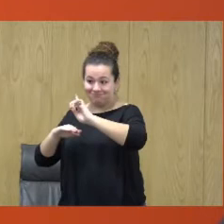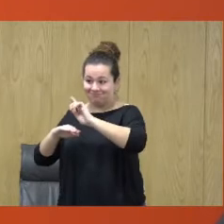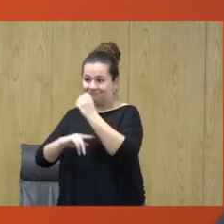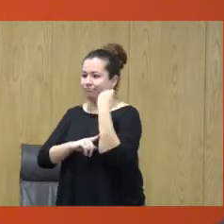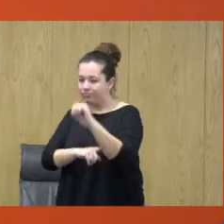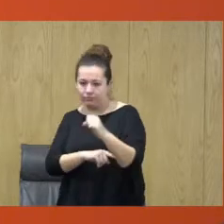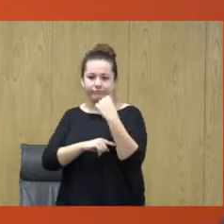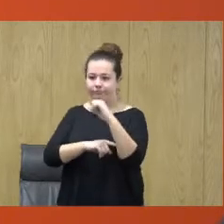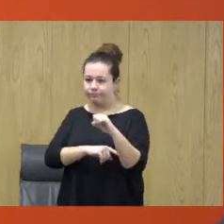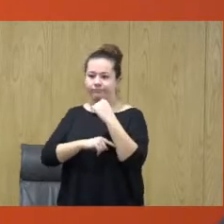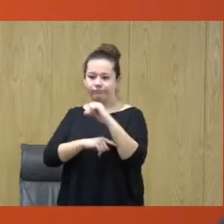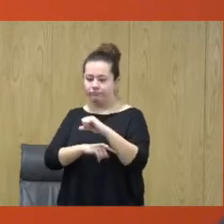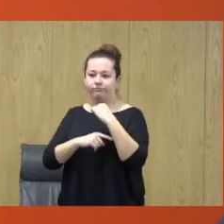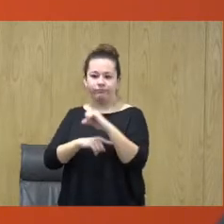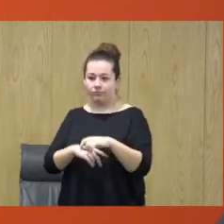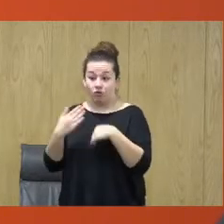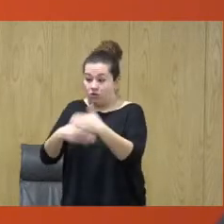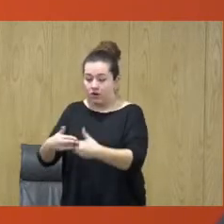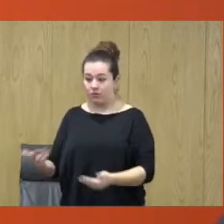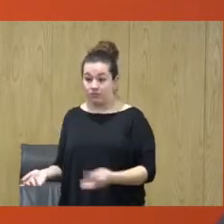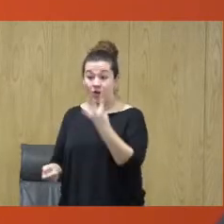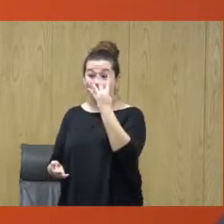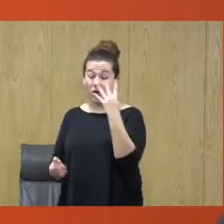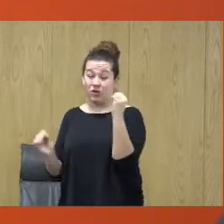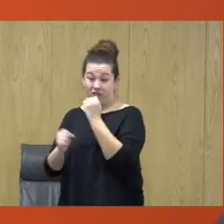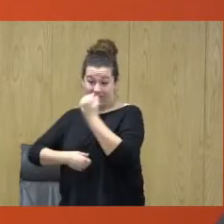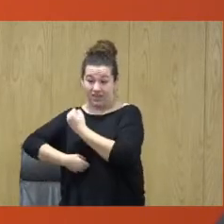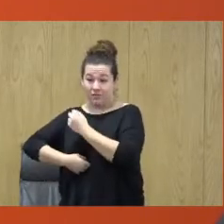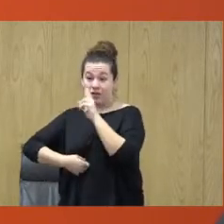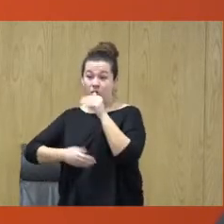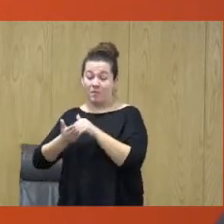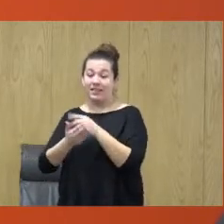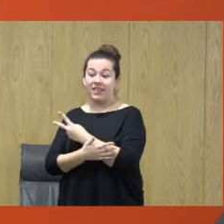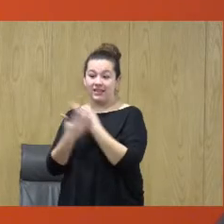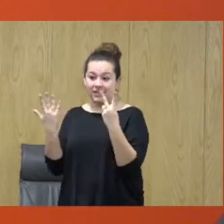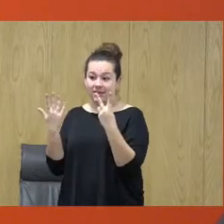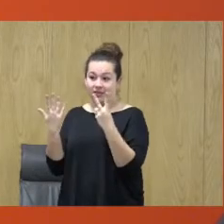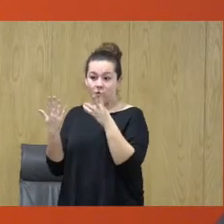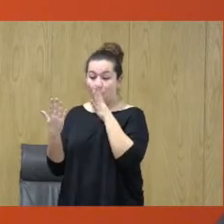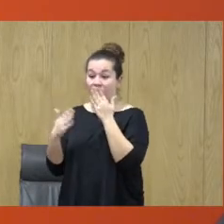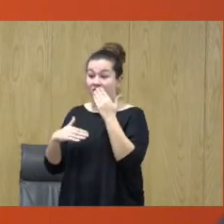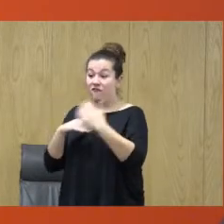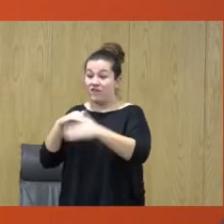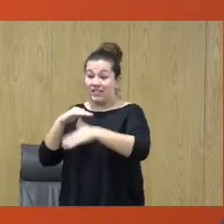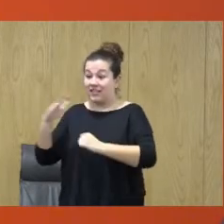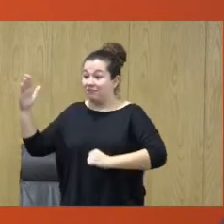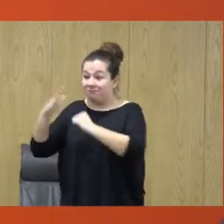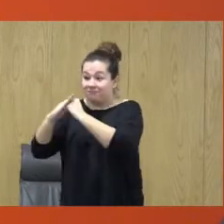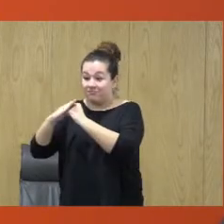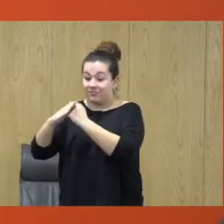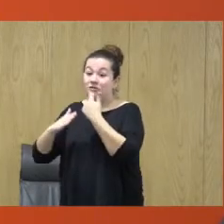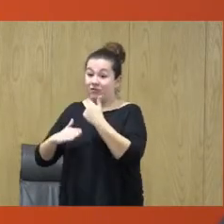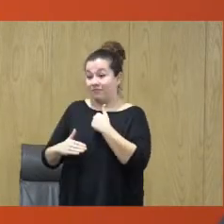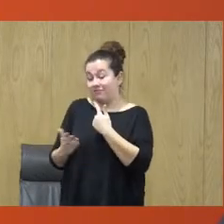flagrantemente e impunemente. Pues el 4 de diciembre de 2017 era la fecha tope que nos dimos en